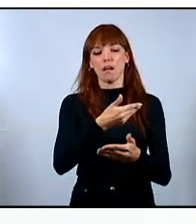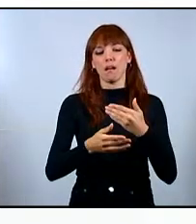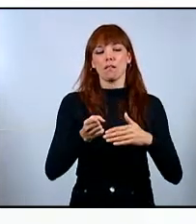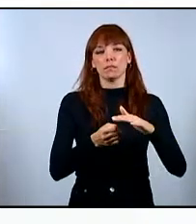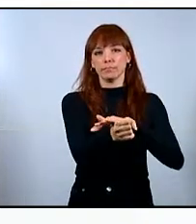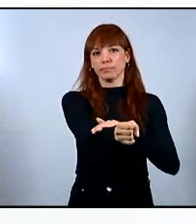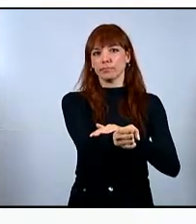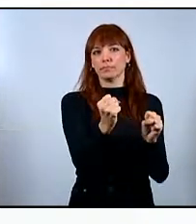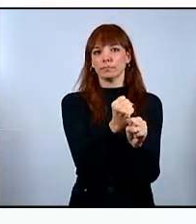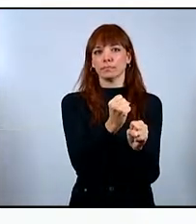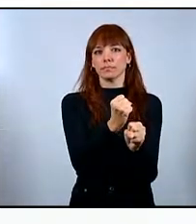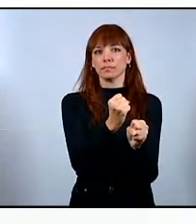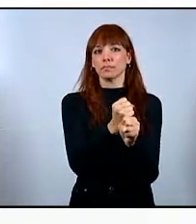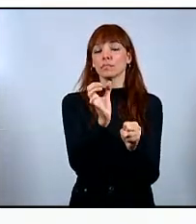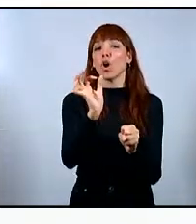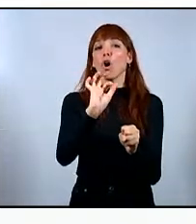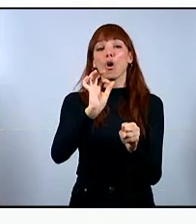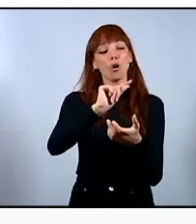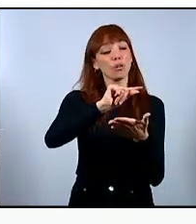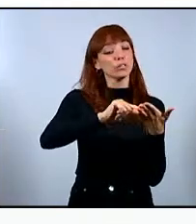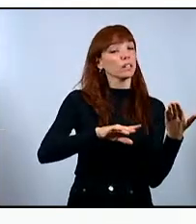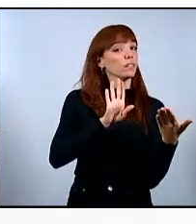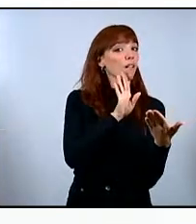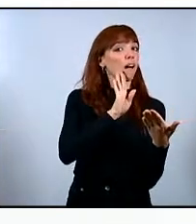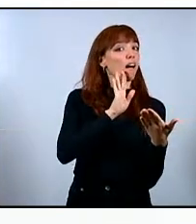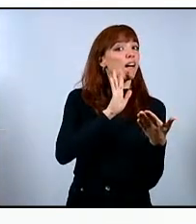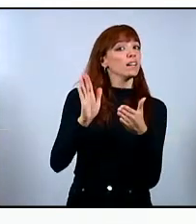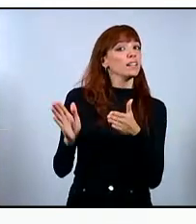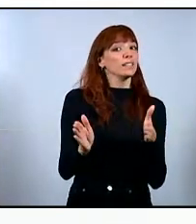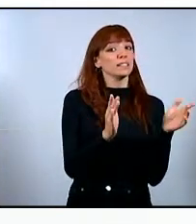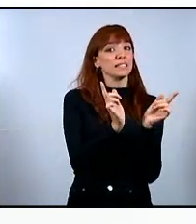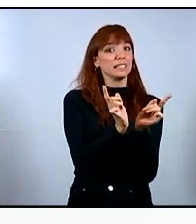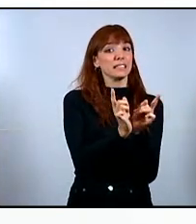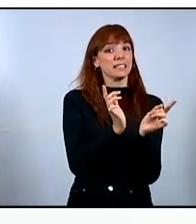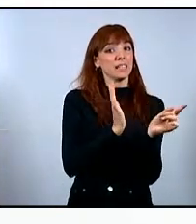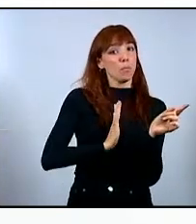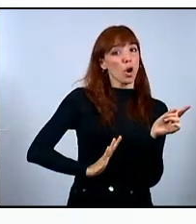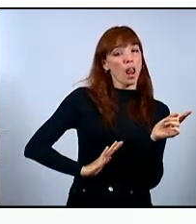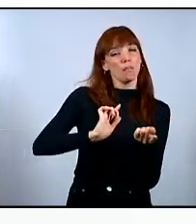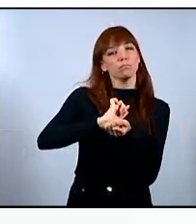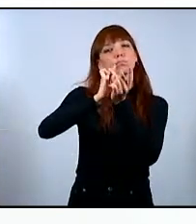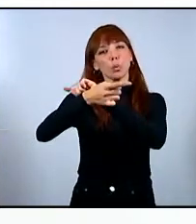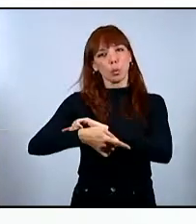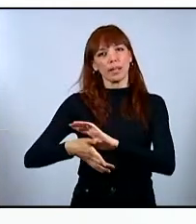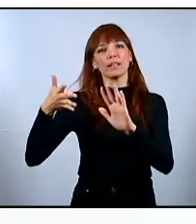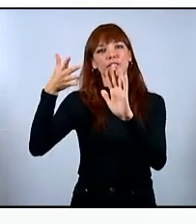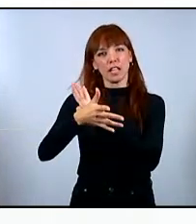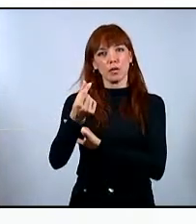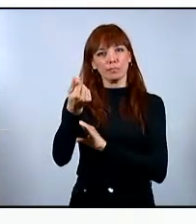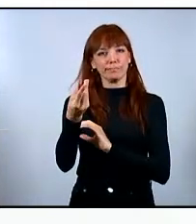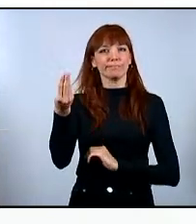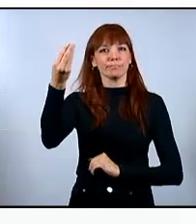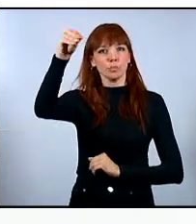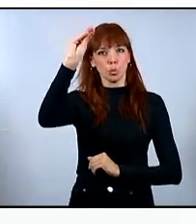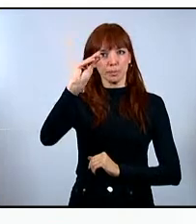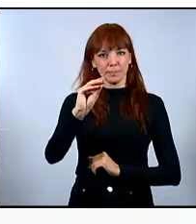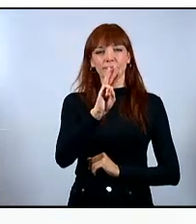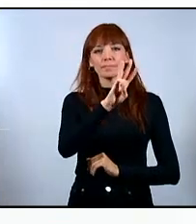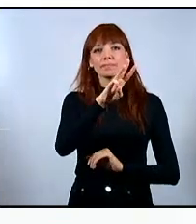o para cada transformación de contrato temporal a contrato indefinido. Se trata de un incremento de un